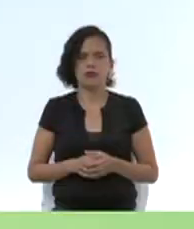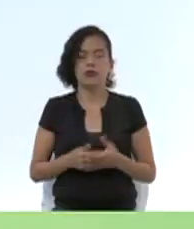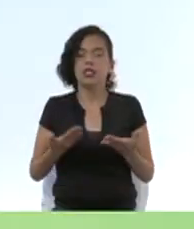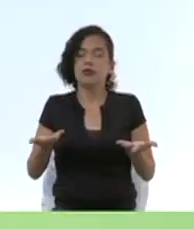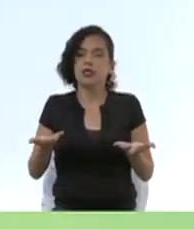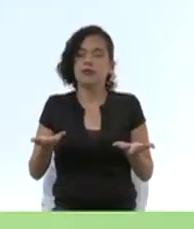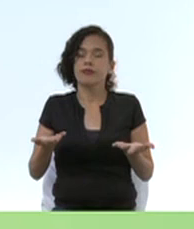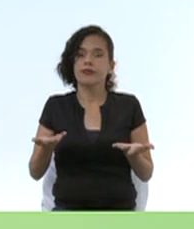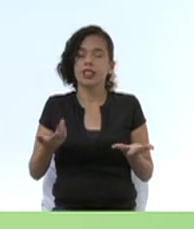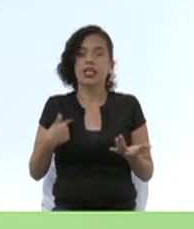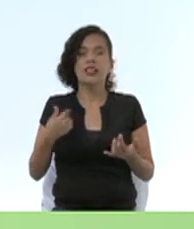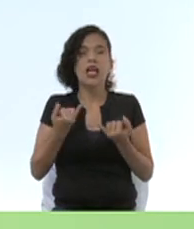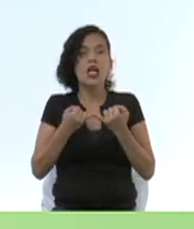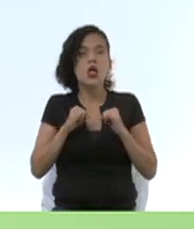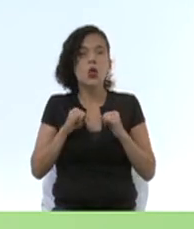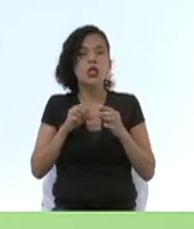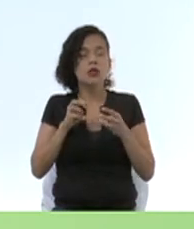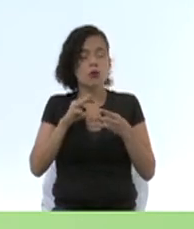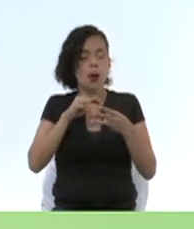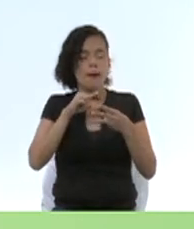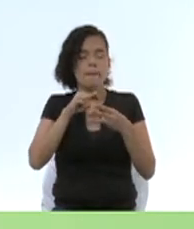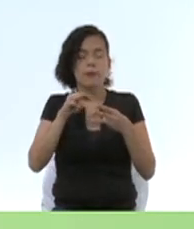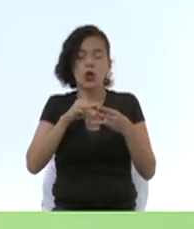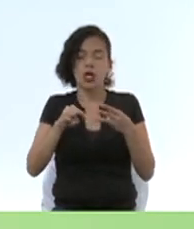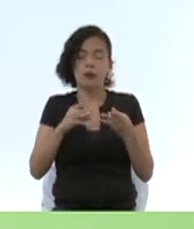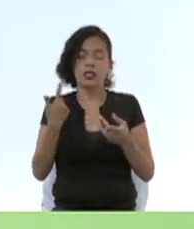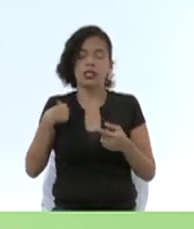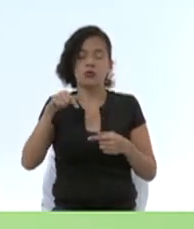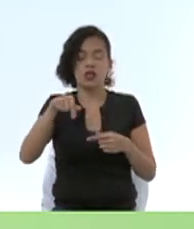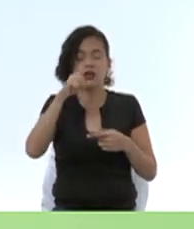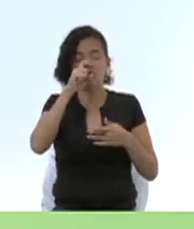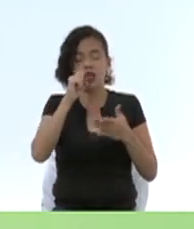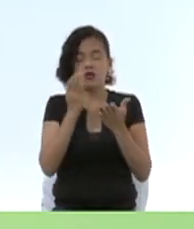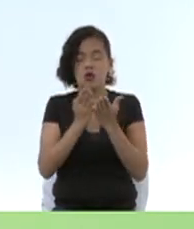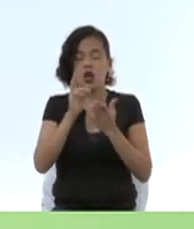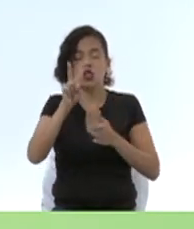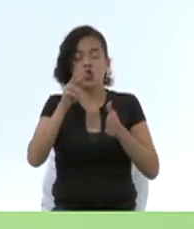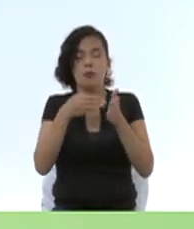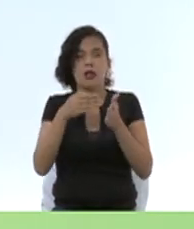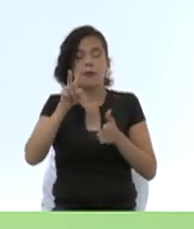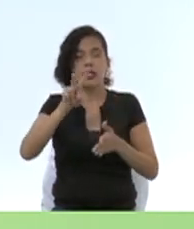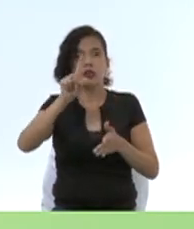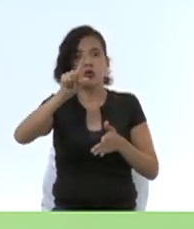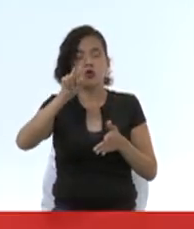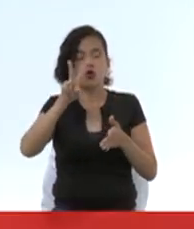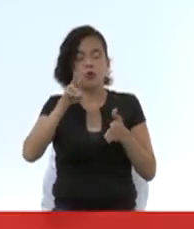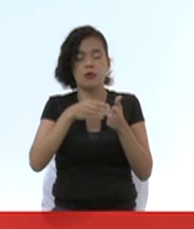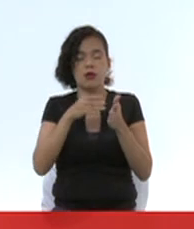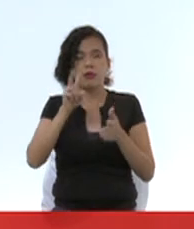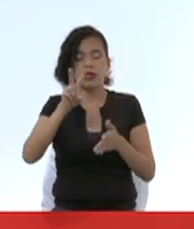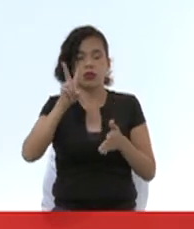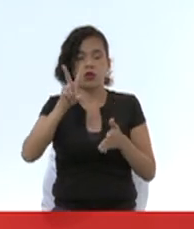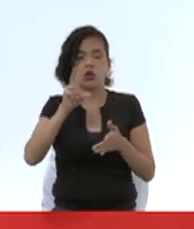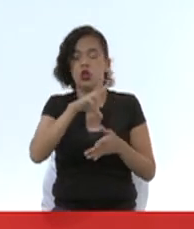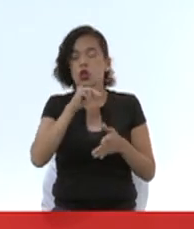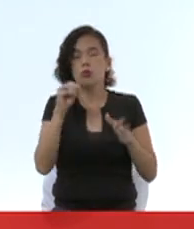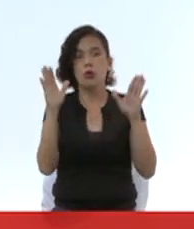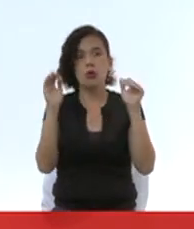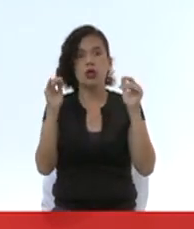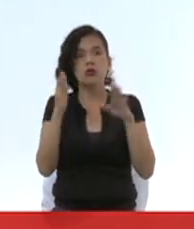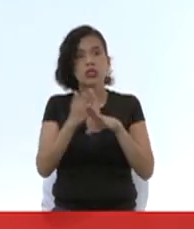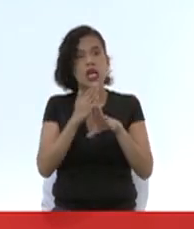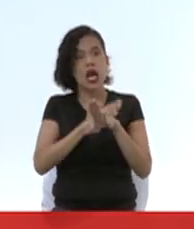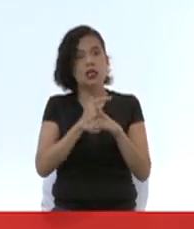Y bien, este es el último programa que nos corresponde este año escolar 2021-2022. No podemos irnos sin